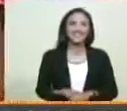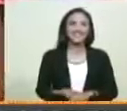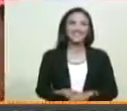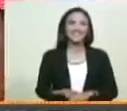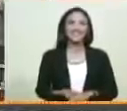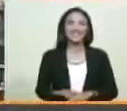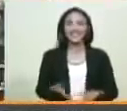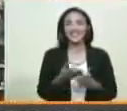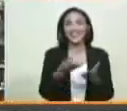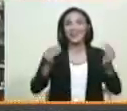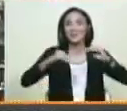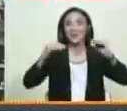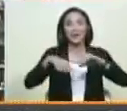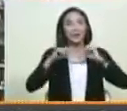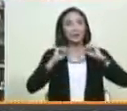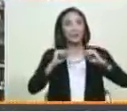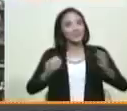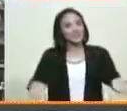Tenemos que fortalecer